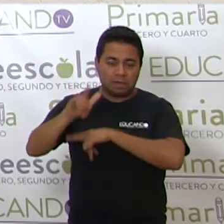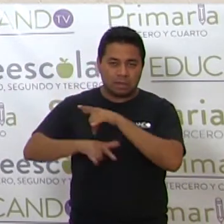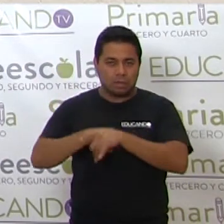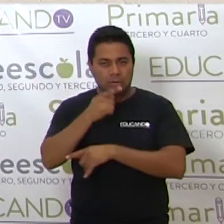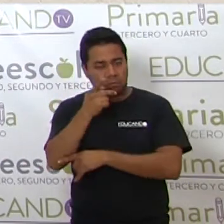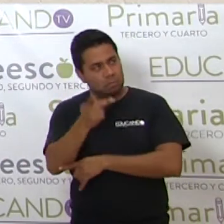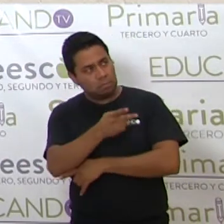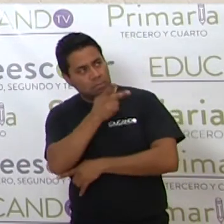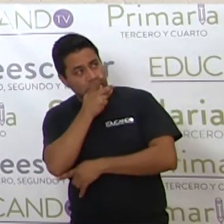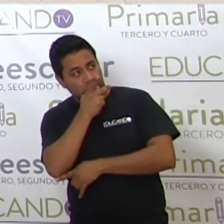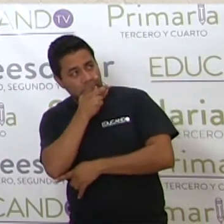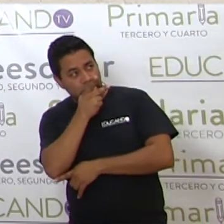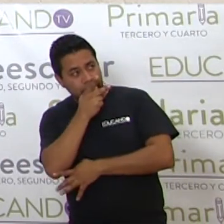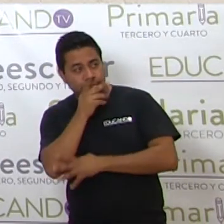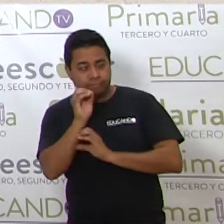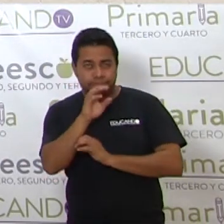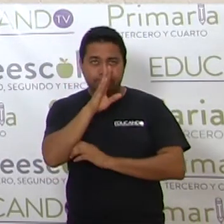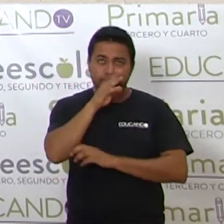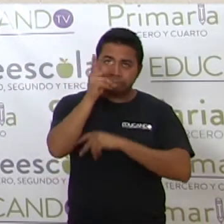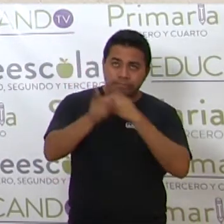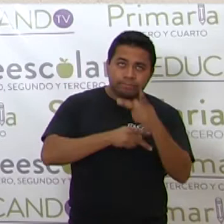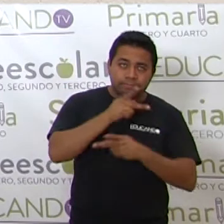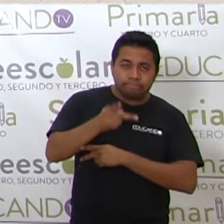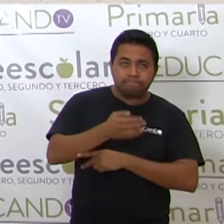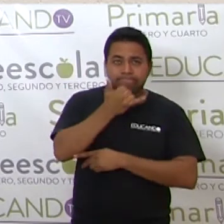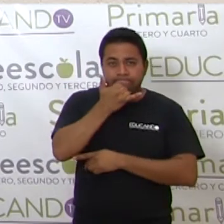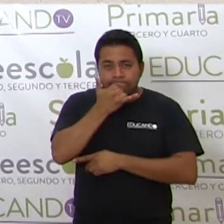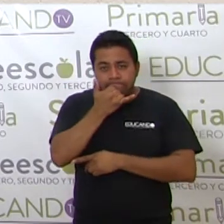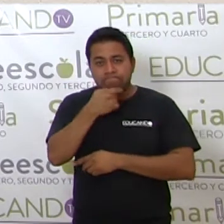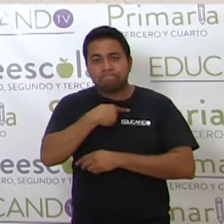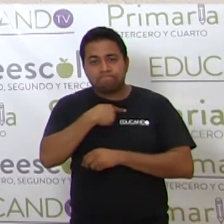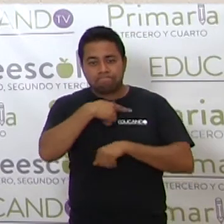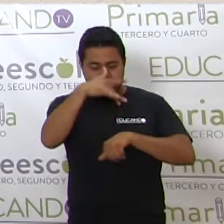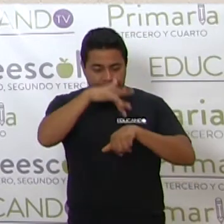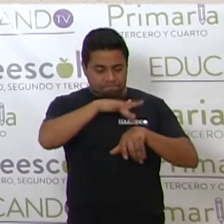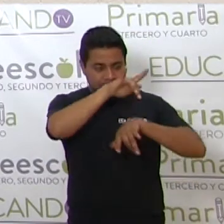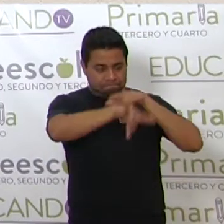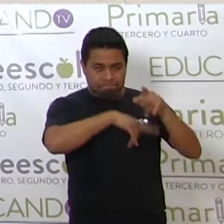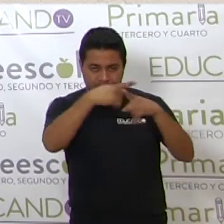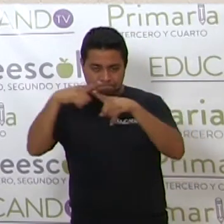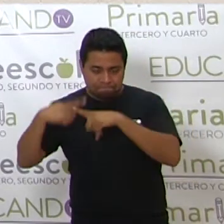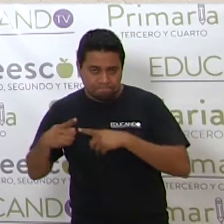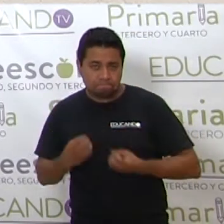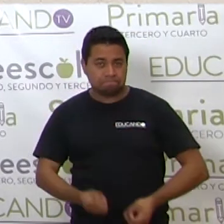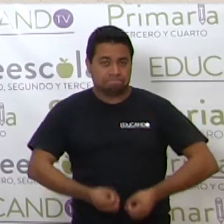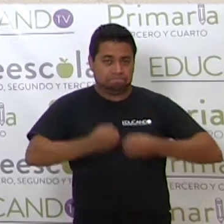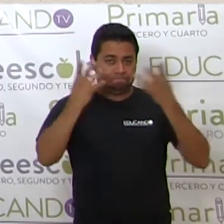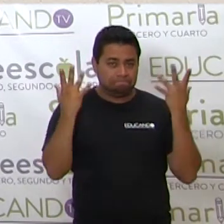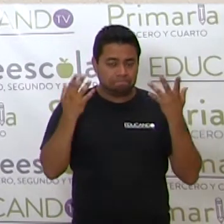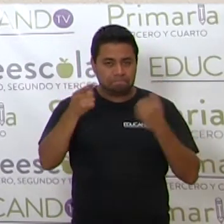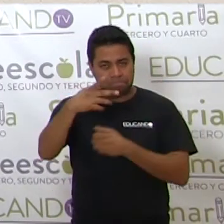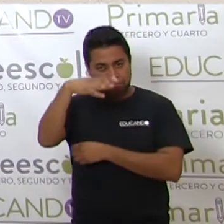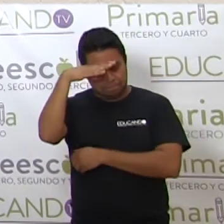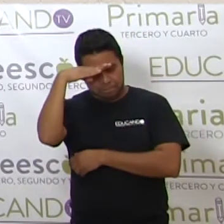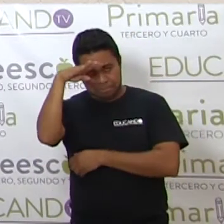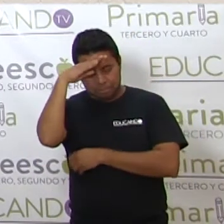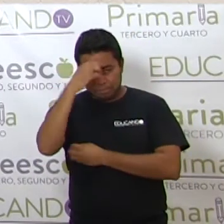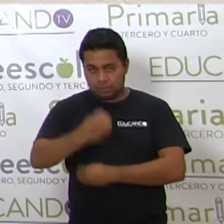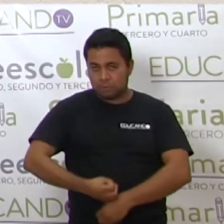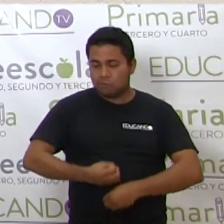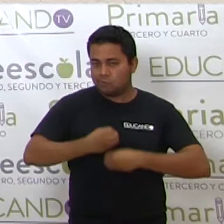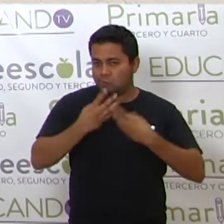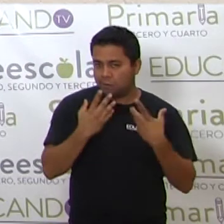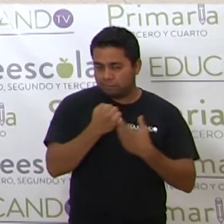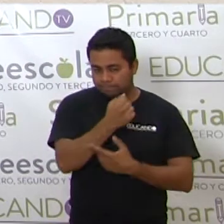pregunte siempre a papá oa mamá a cuántos juegos me puedo subir y tú lleves tu cuenta y pienses muy bien